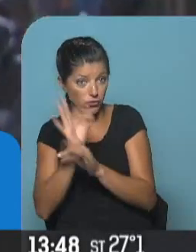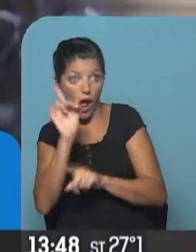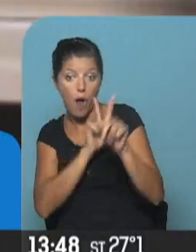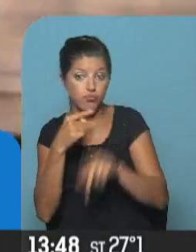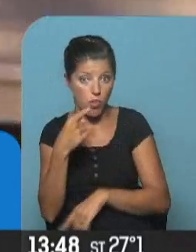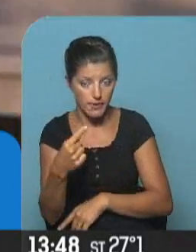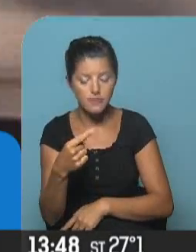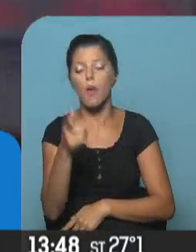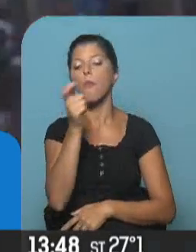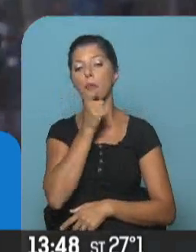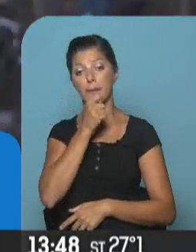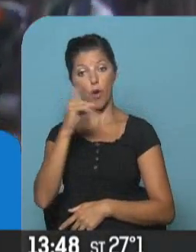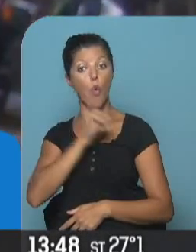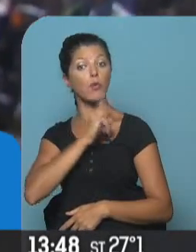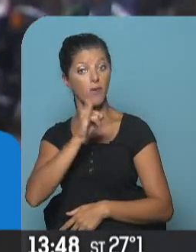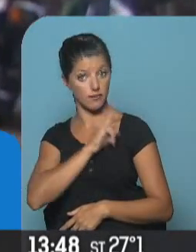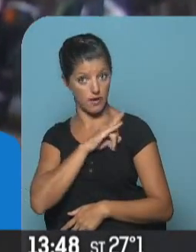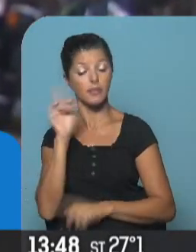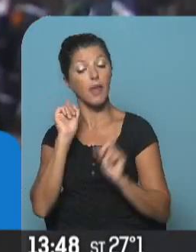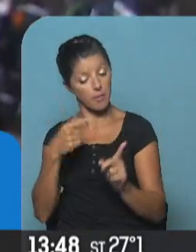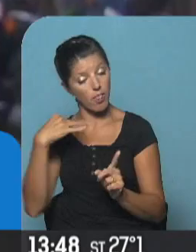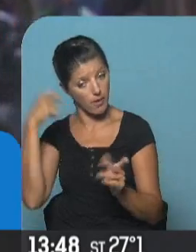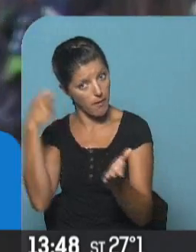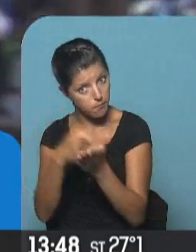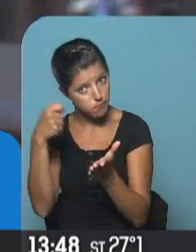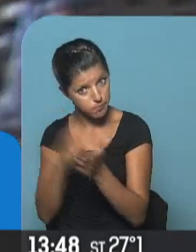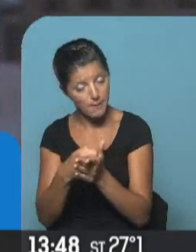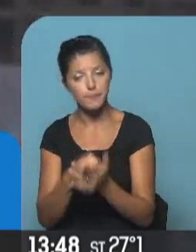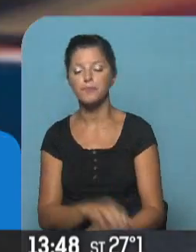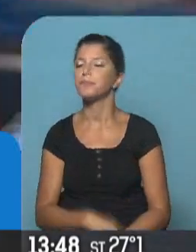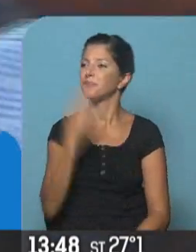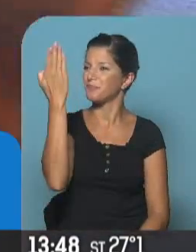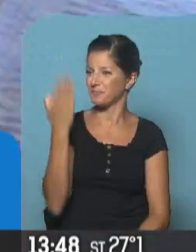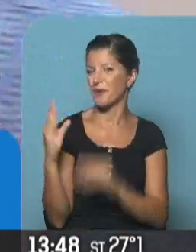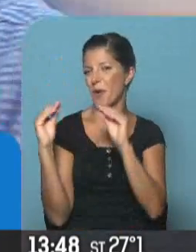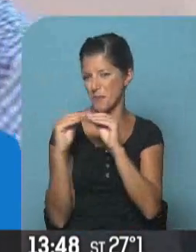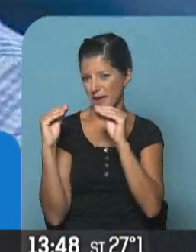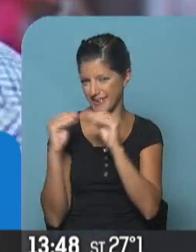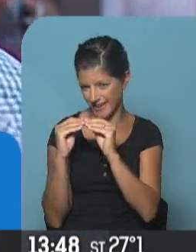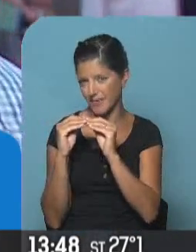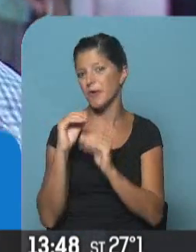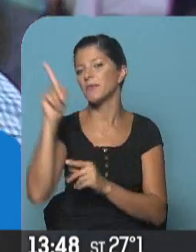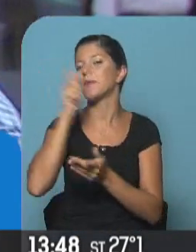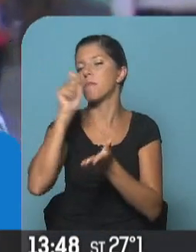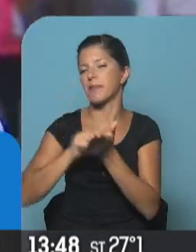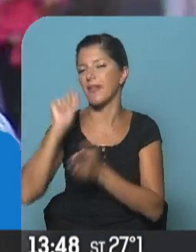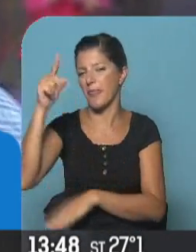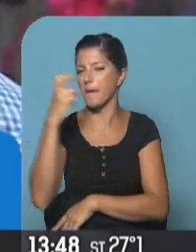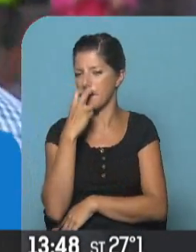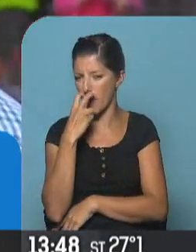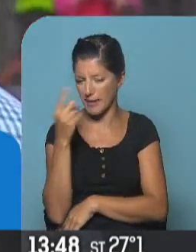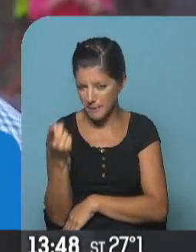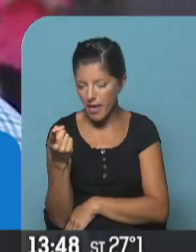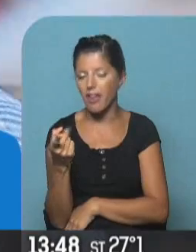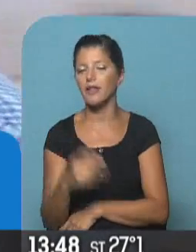para las universidades argentinas. Estamos con Abdel Padilla, que es un colega nuestro, boliviano, ganador